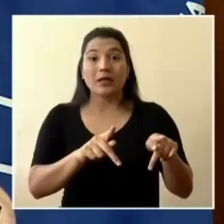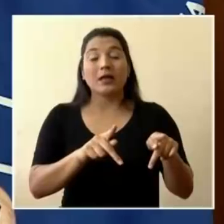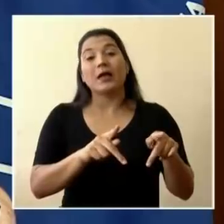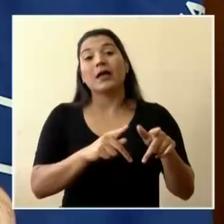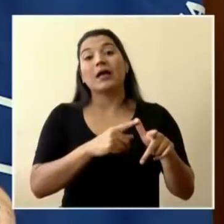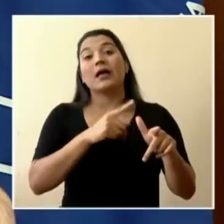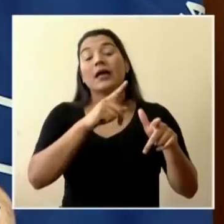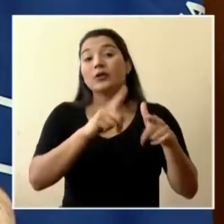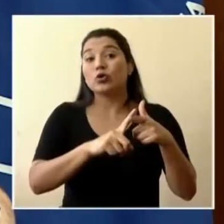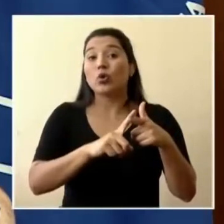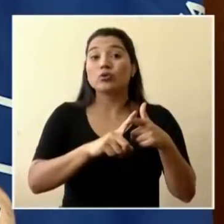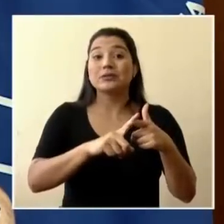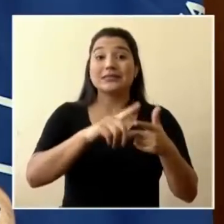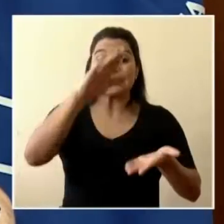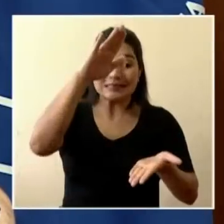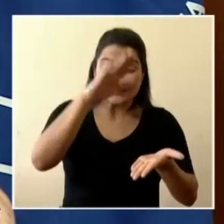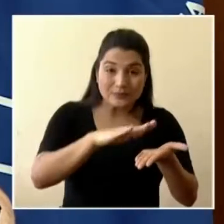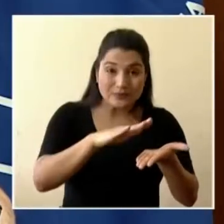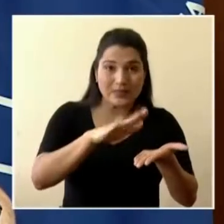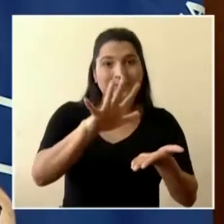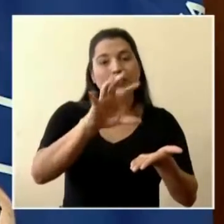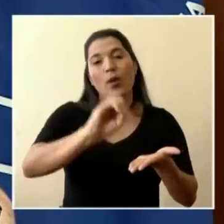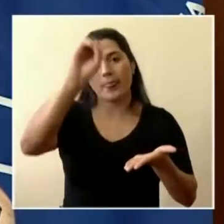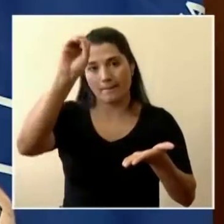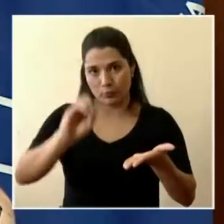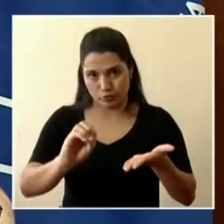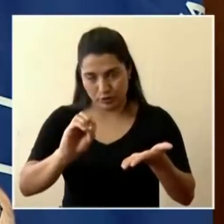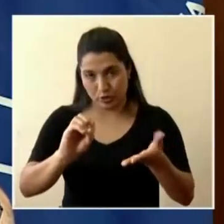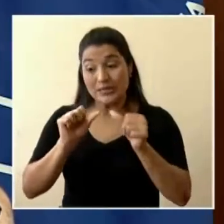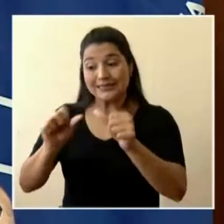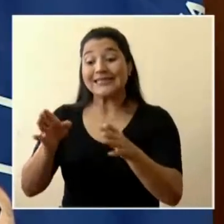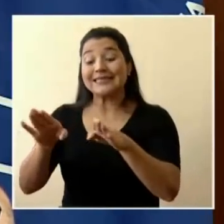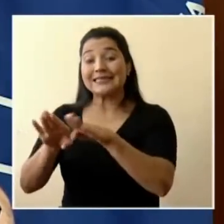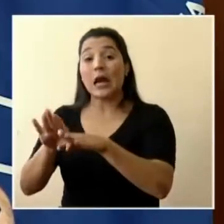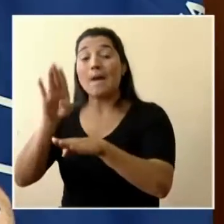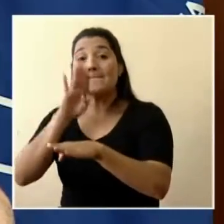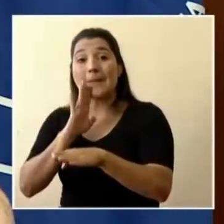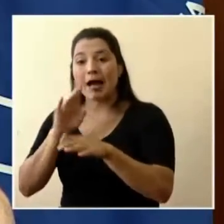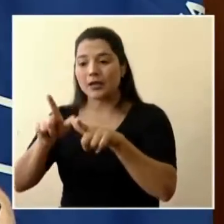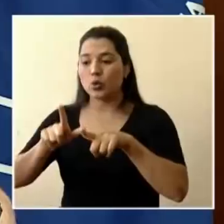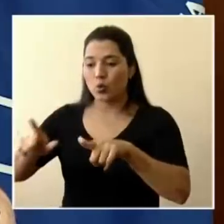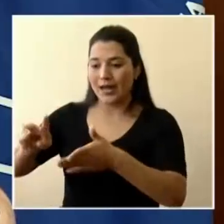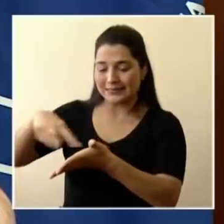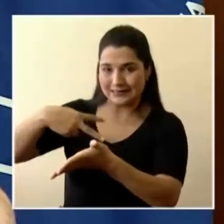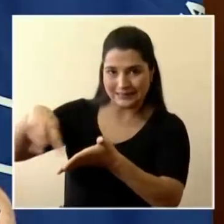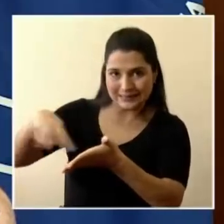50%, continúan cerrados bares, discotecas, teatros, cines y también en ese sentido los gimnasios.